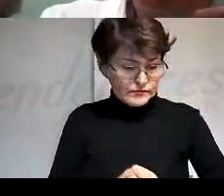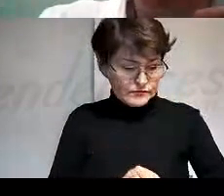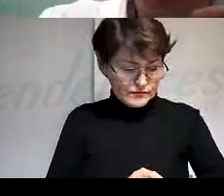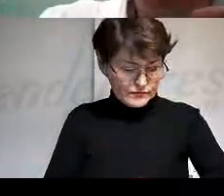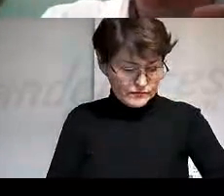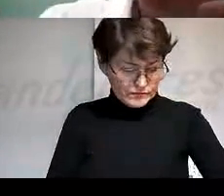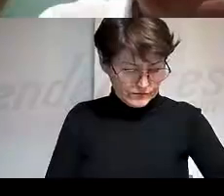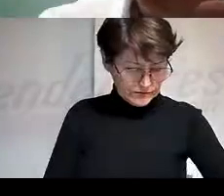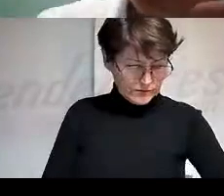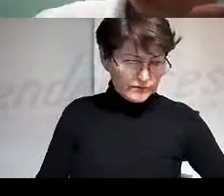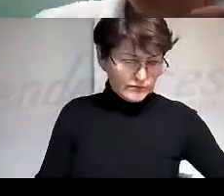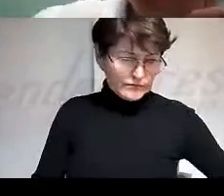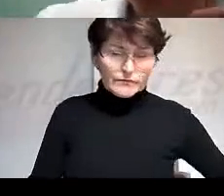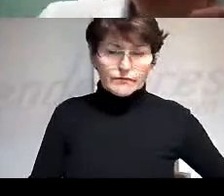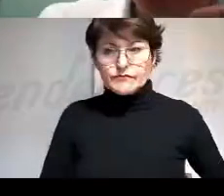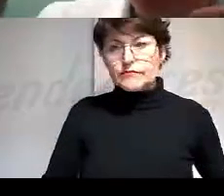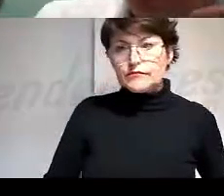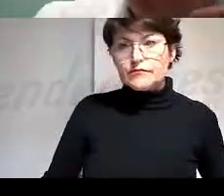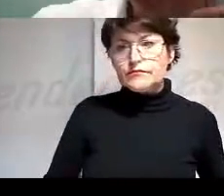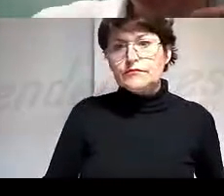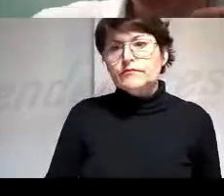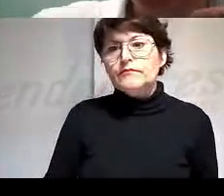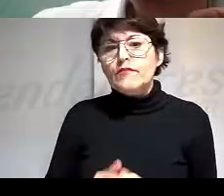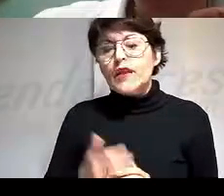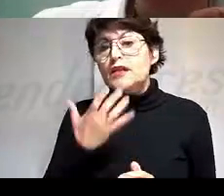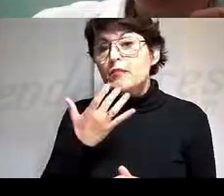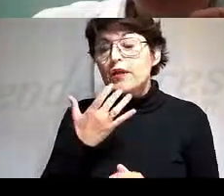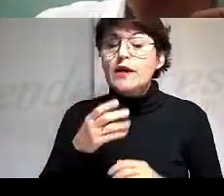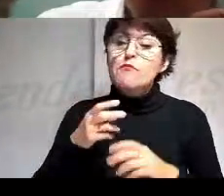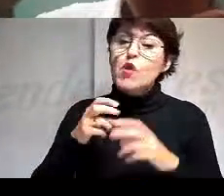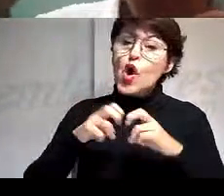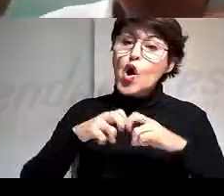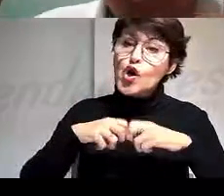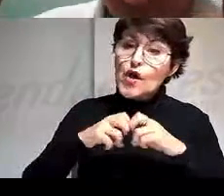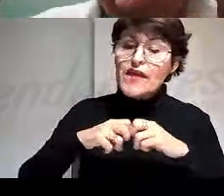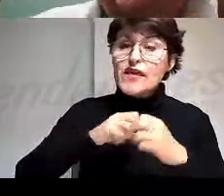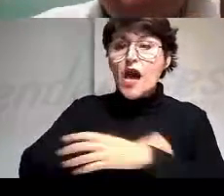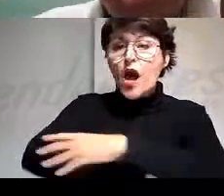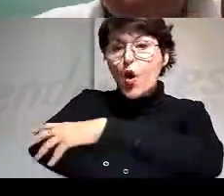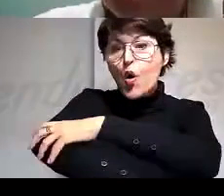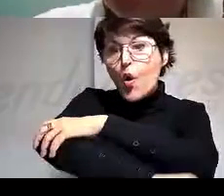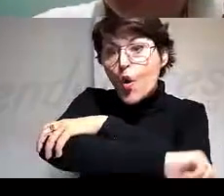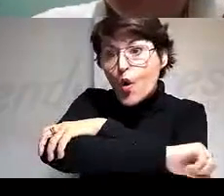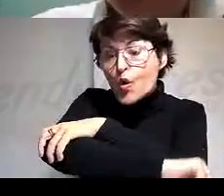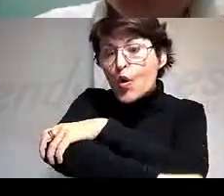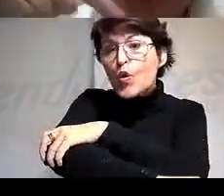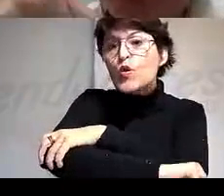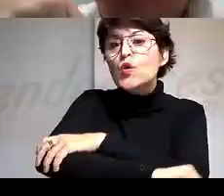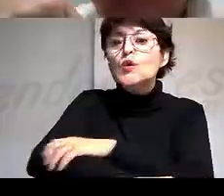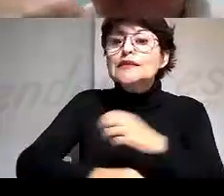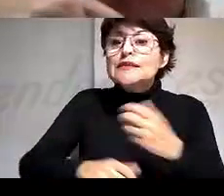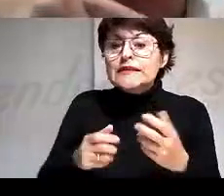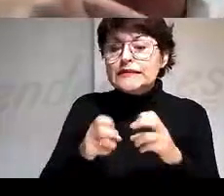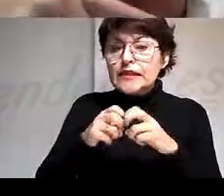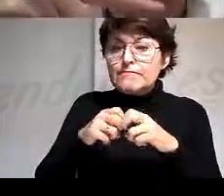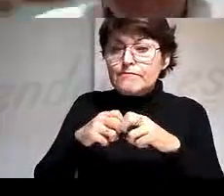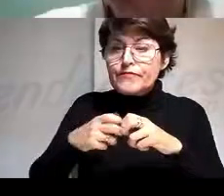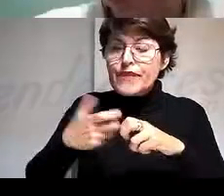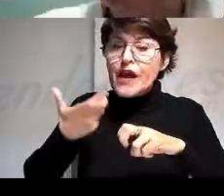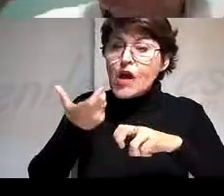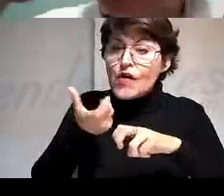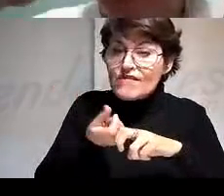articulación, es decir, si hacemos una infiltración en la rodilla, por ejemplo, o en el codo, podemos acceder a esa articulación, pero no podemos acceder por los